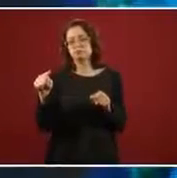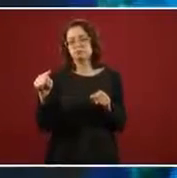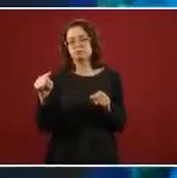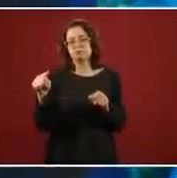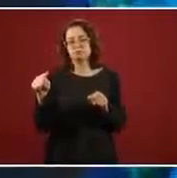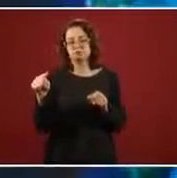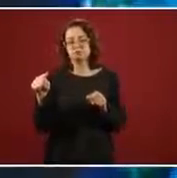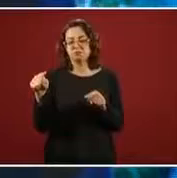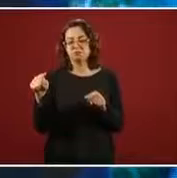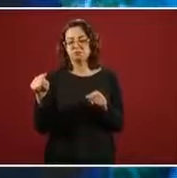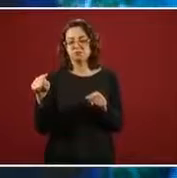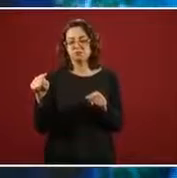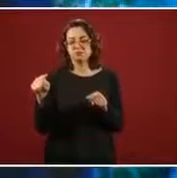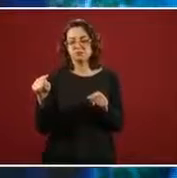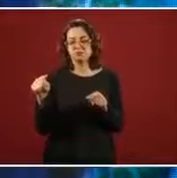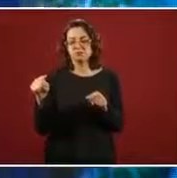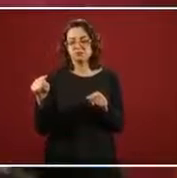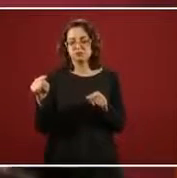águila